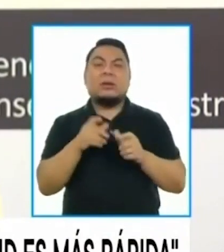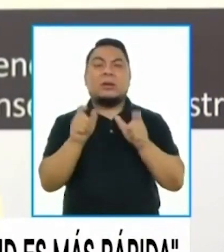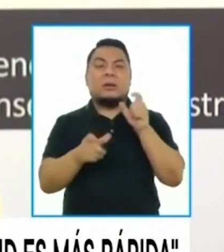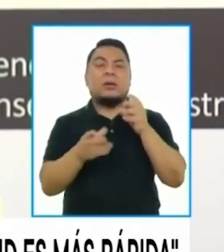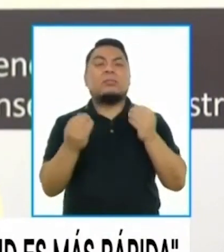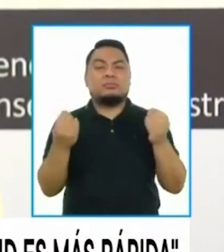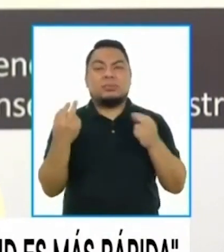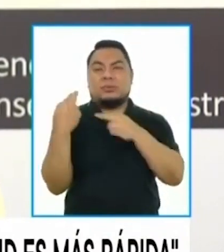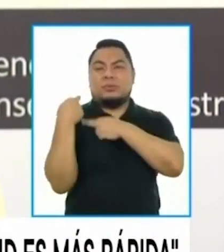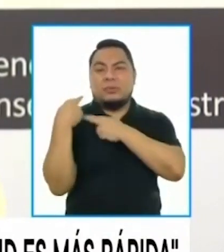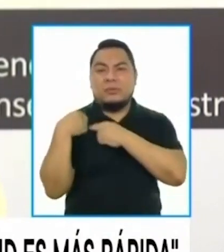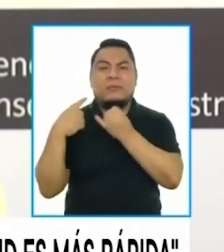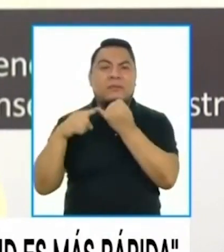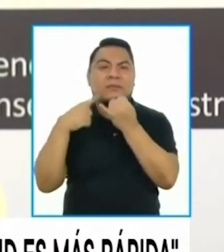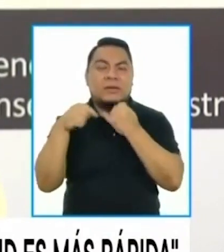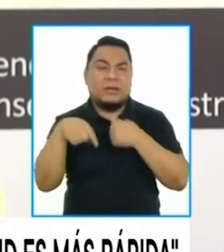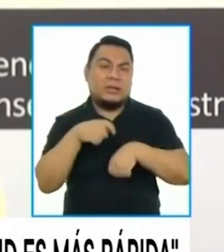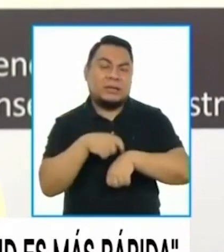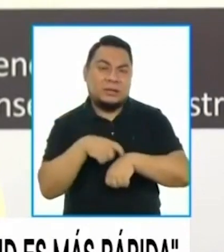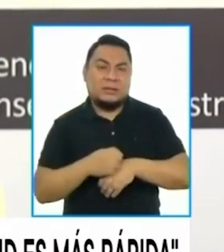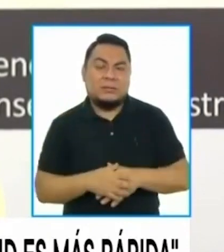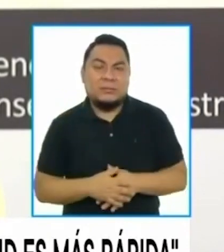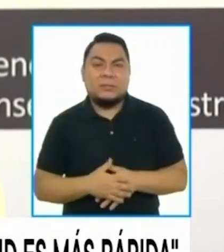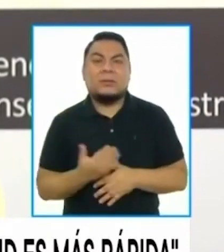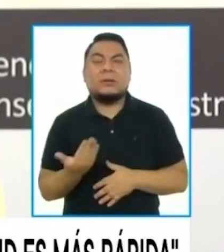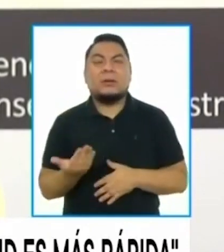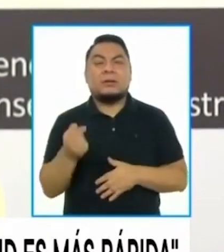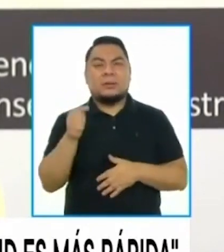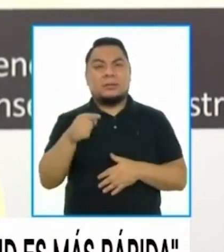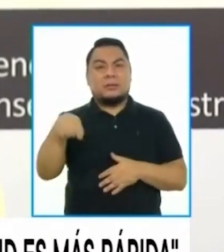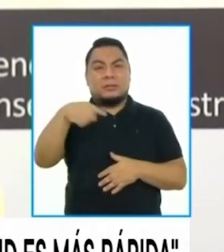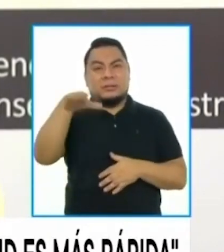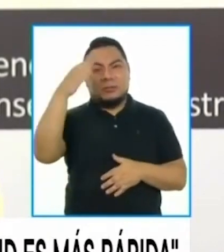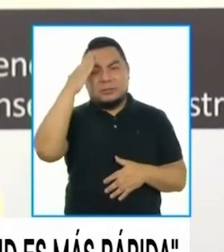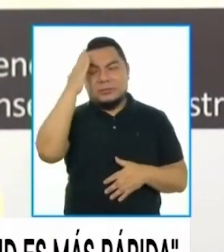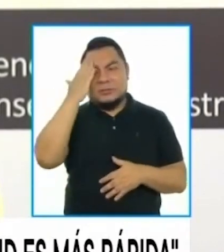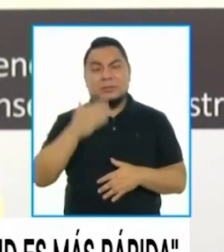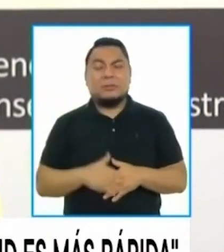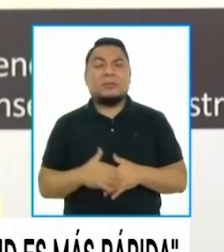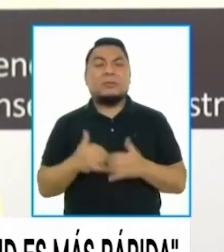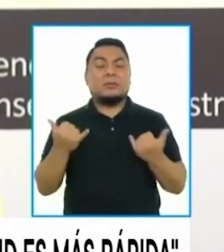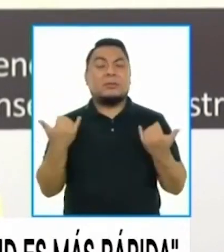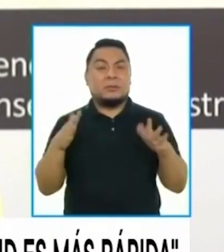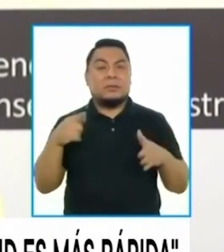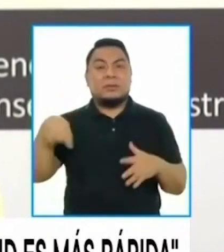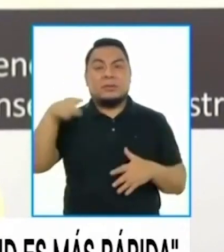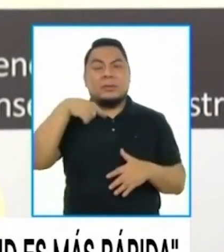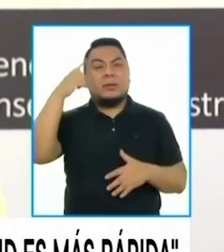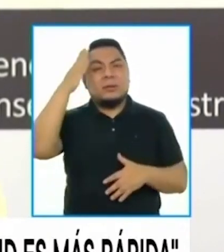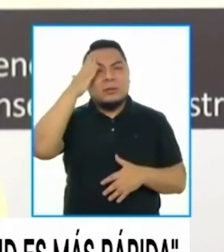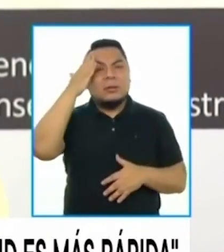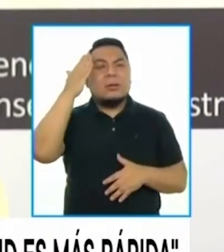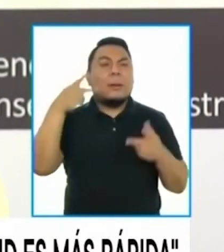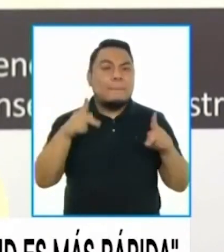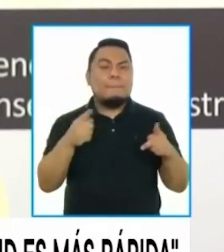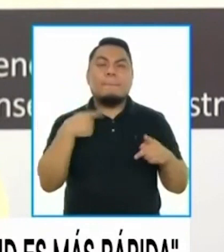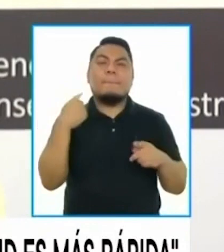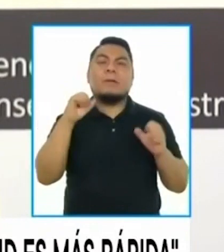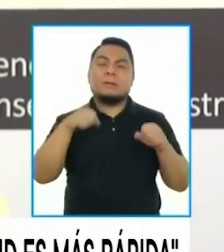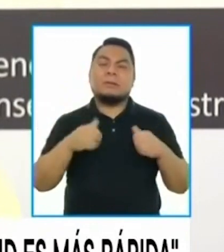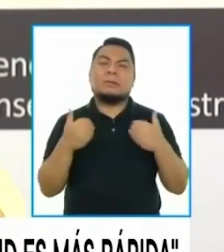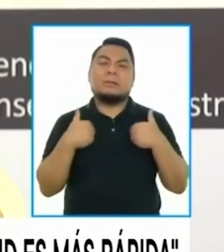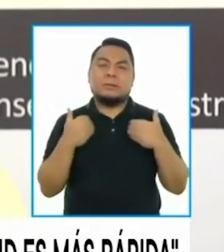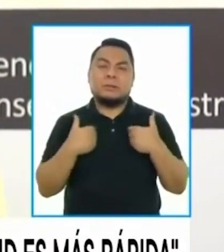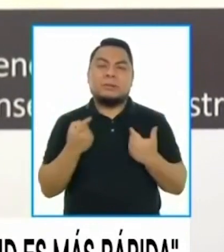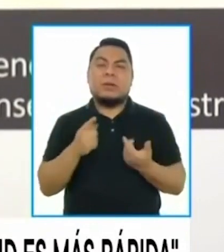roles críticos durante estos tiempos. En ese sentido, como ustedes saben, el pase que siempre hemos tenido nos permite a nosotros